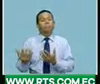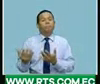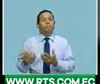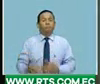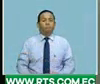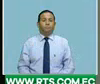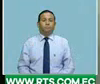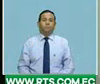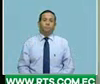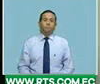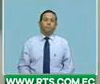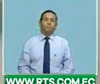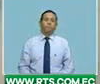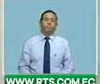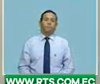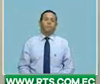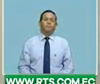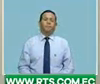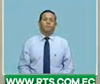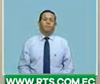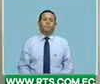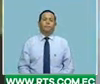Informó Jorge Escobar.